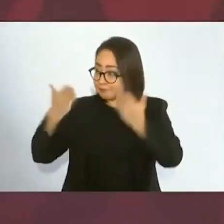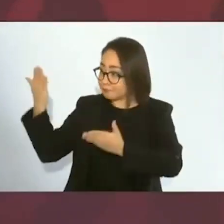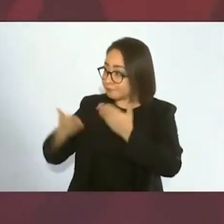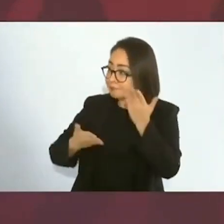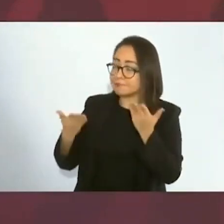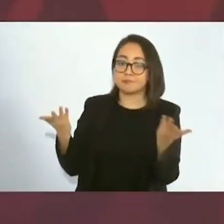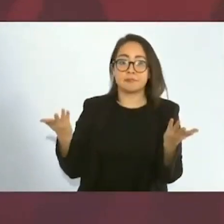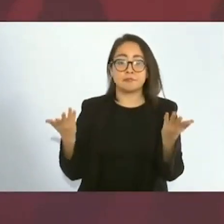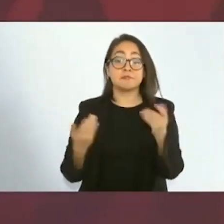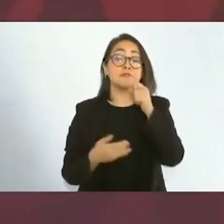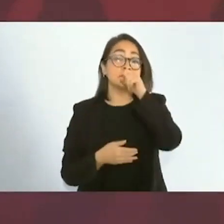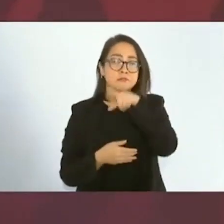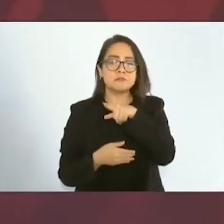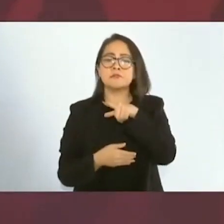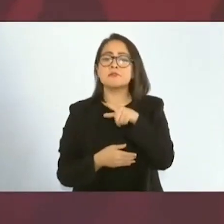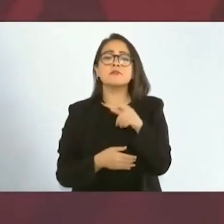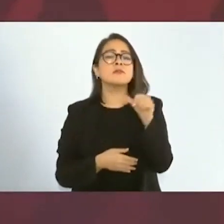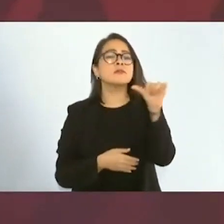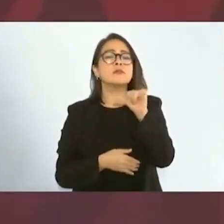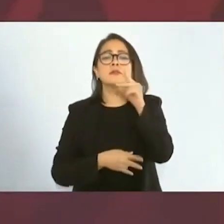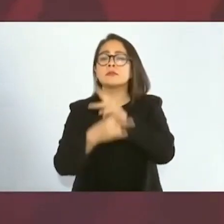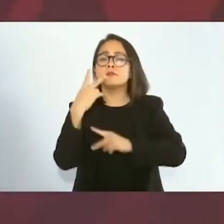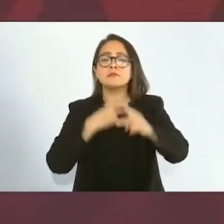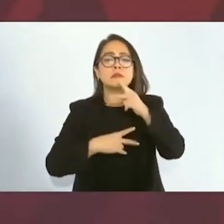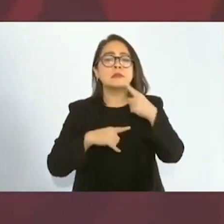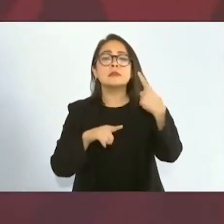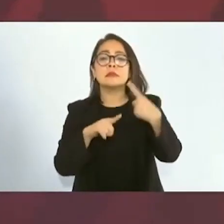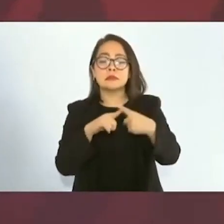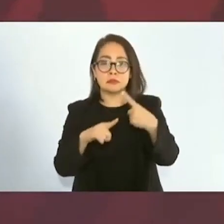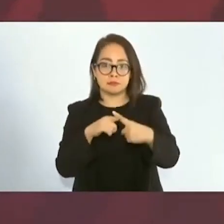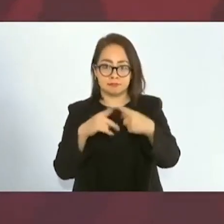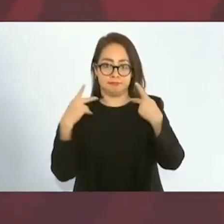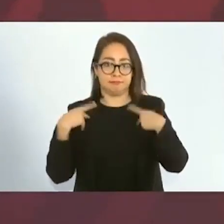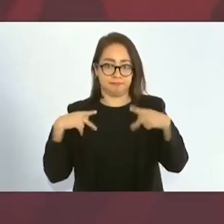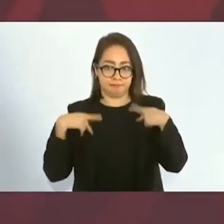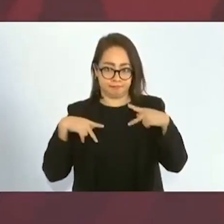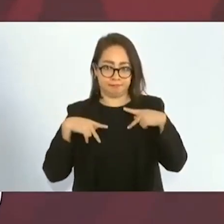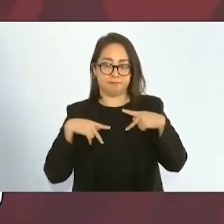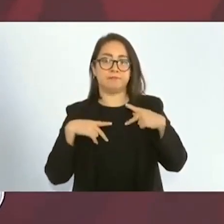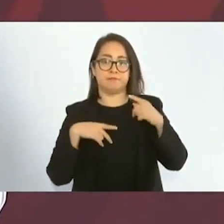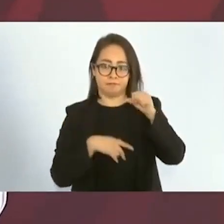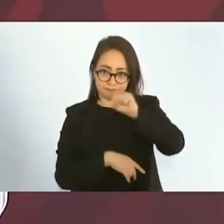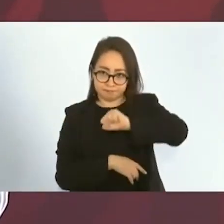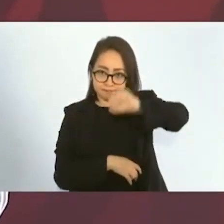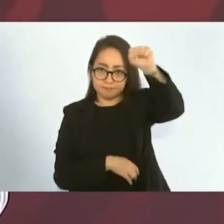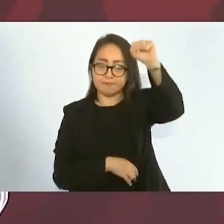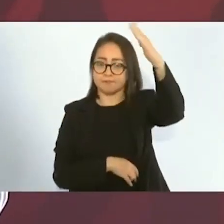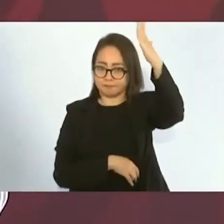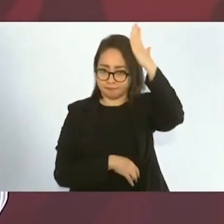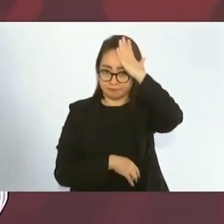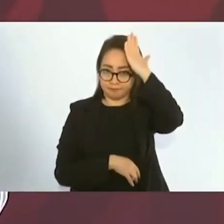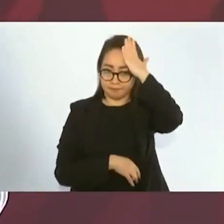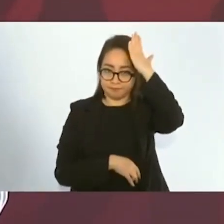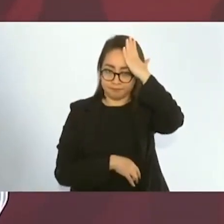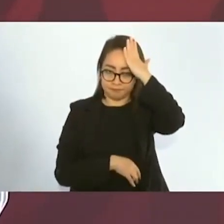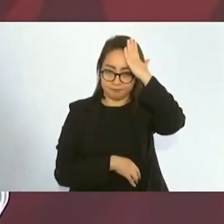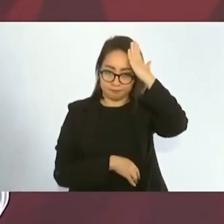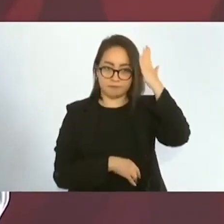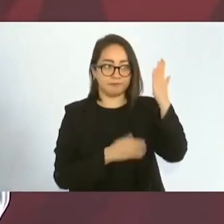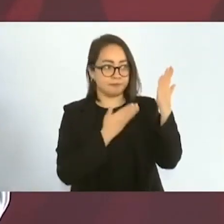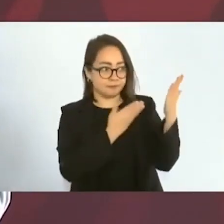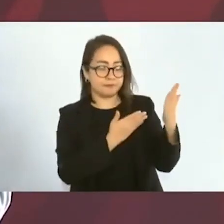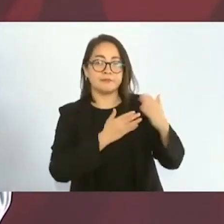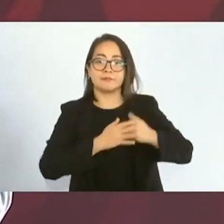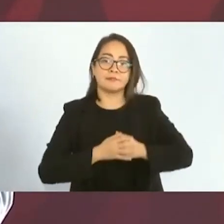El presidente de México, Andrés Manuel López Obrador, ha anunciado planes para reformar el artículo 123 de la Constitución con el fin de asegurar que los